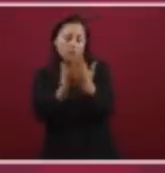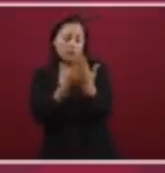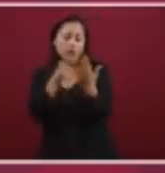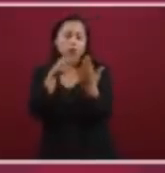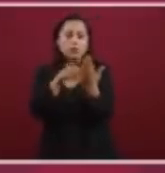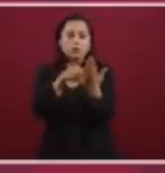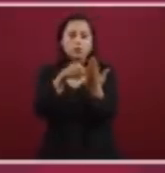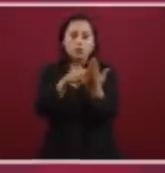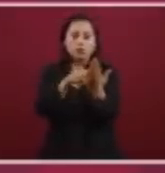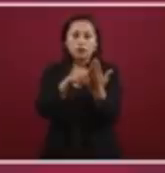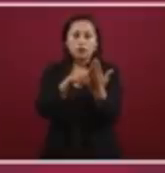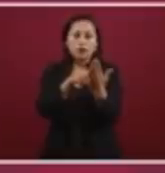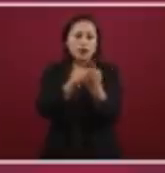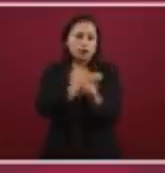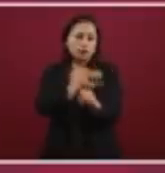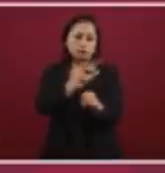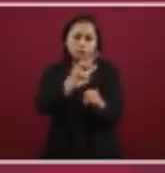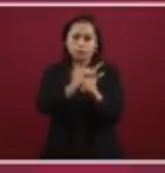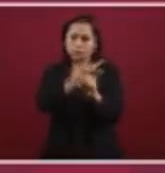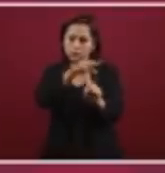y recursos especiales